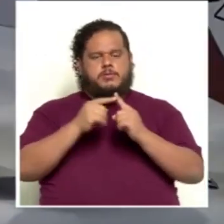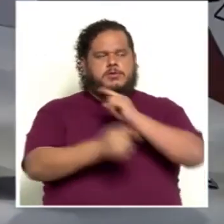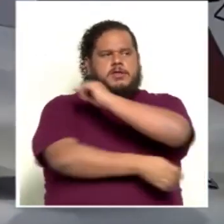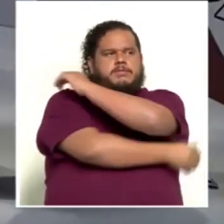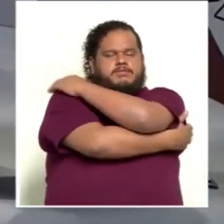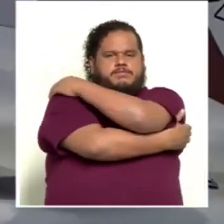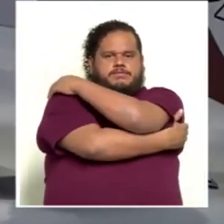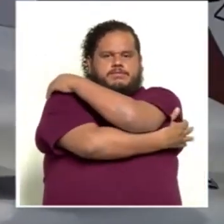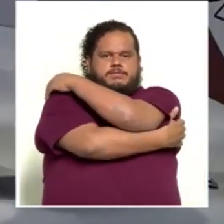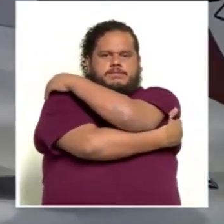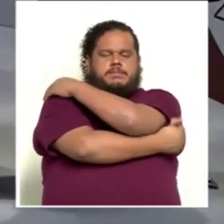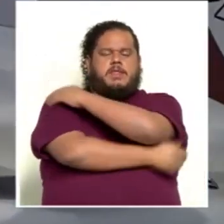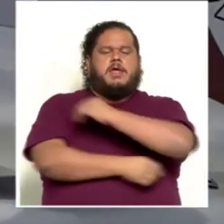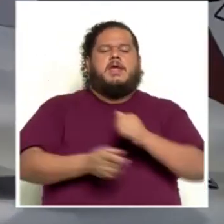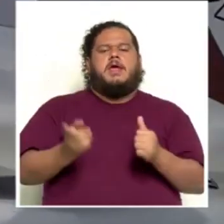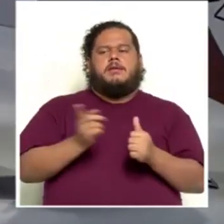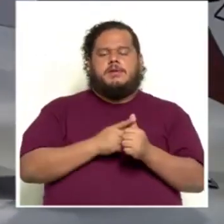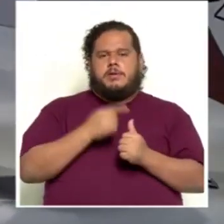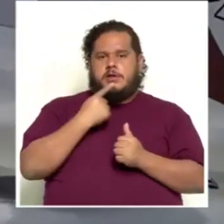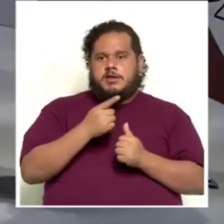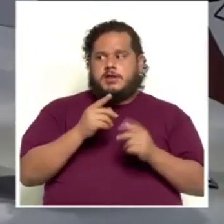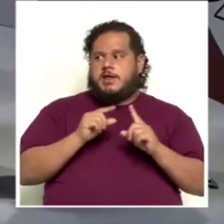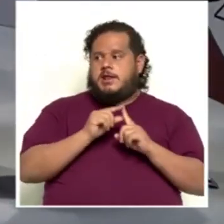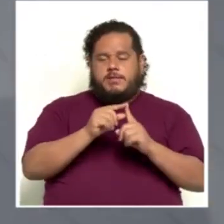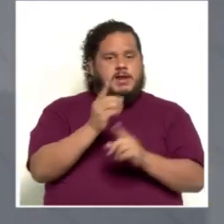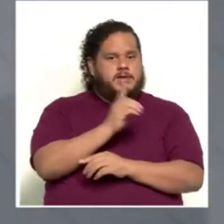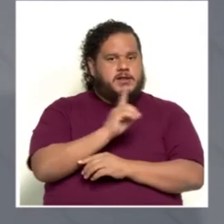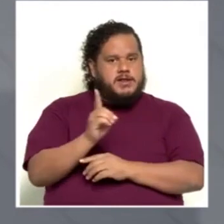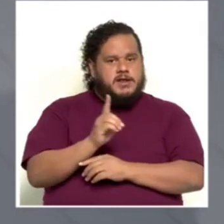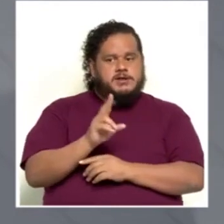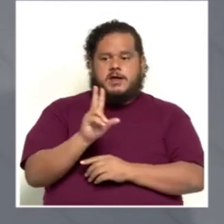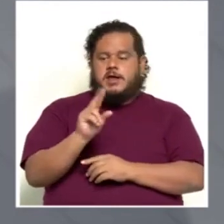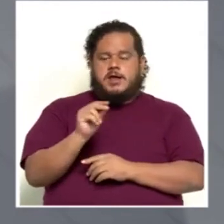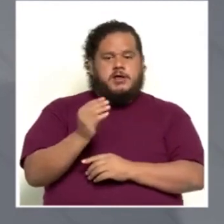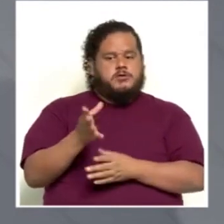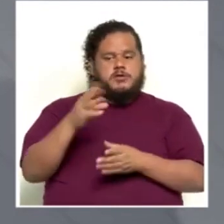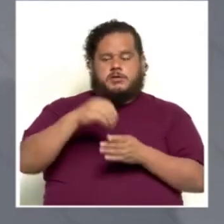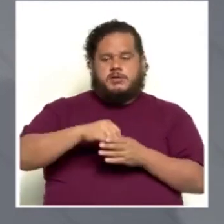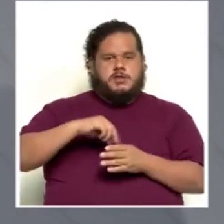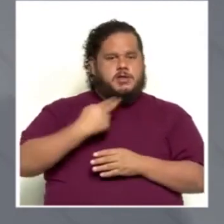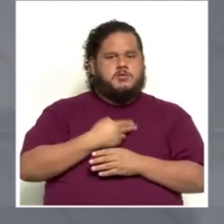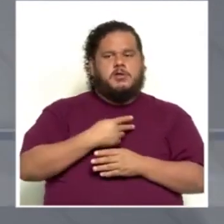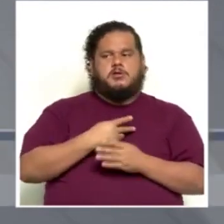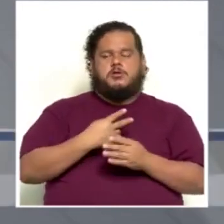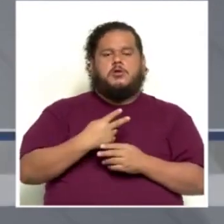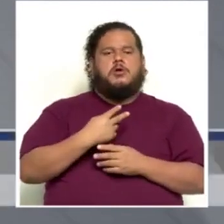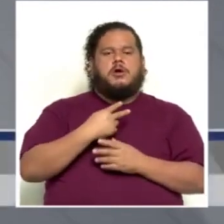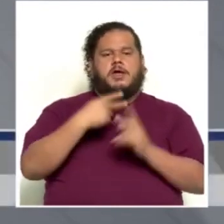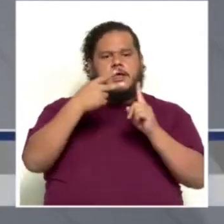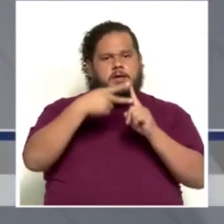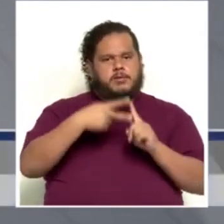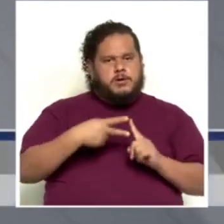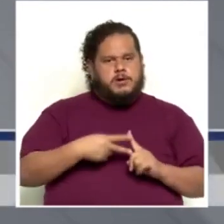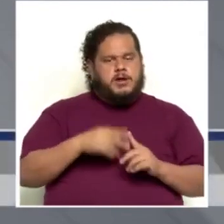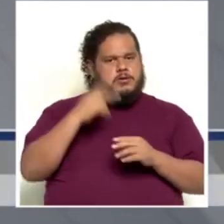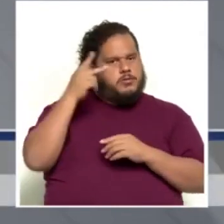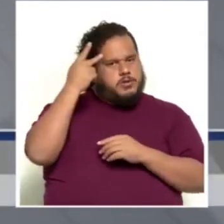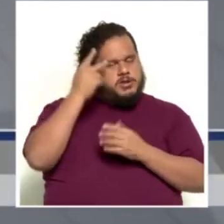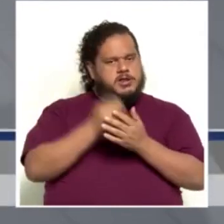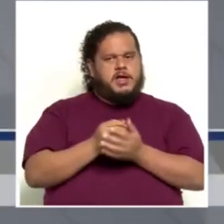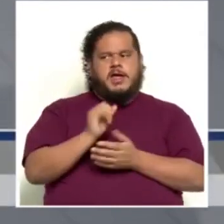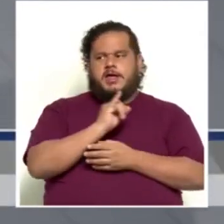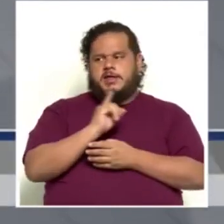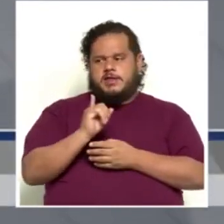Primero decir que la palabra derecha no está en nuestro vocabulario político. Izquierda suele